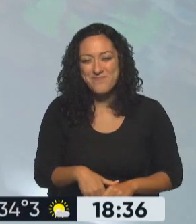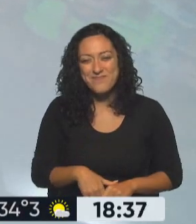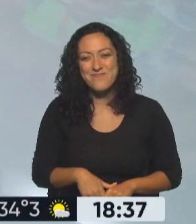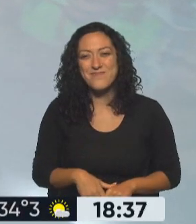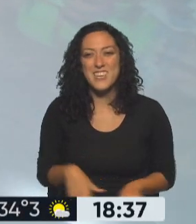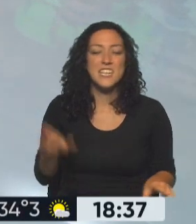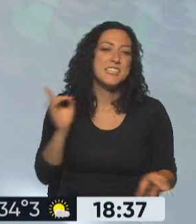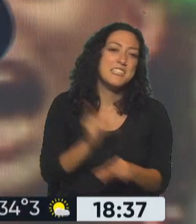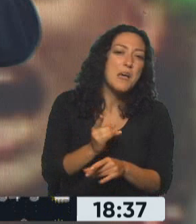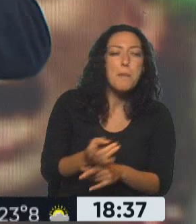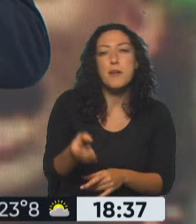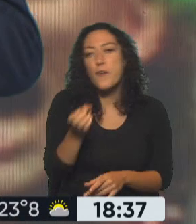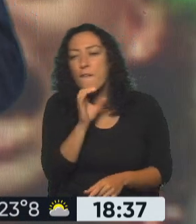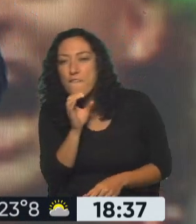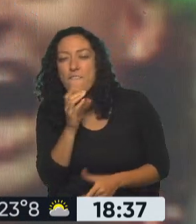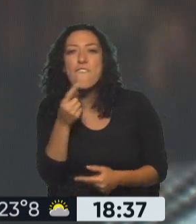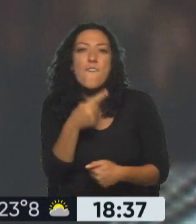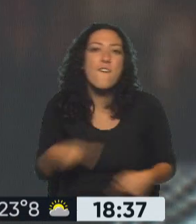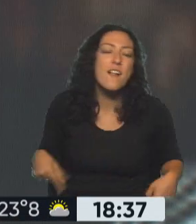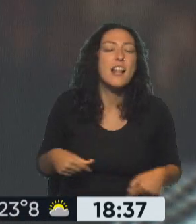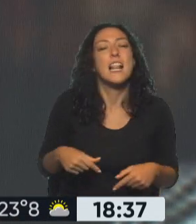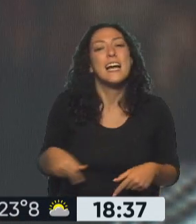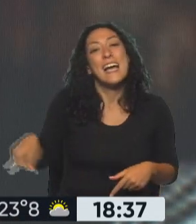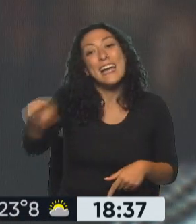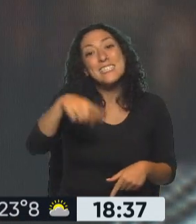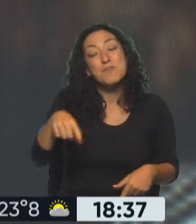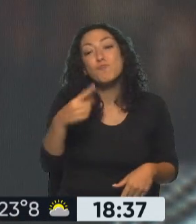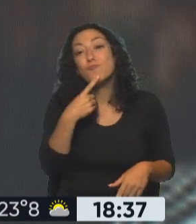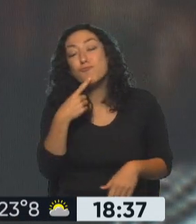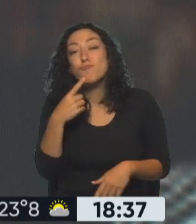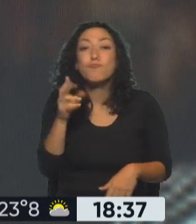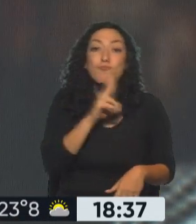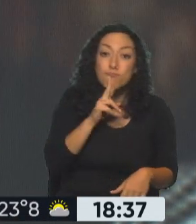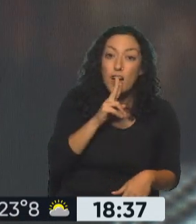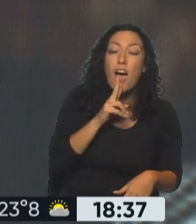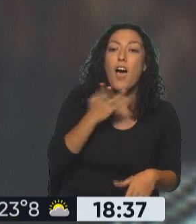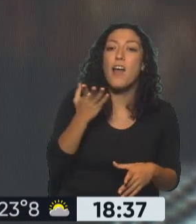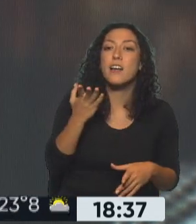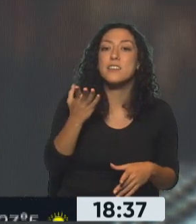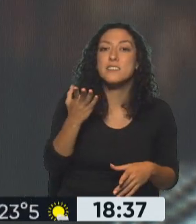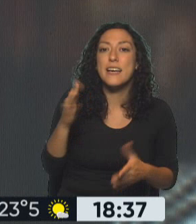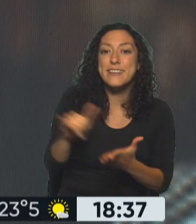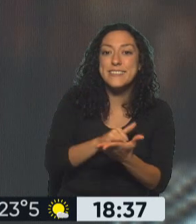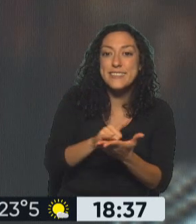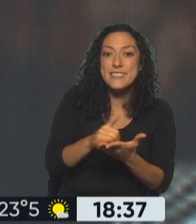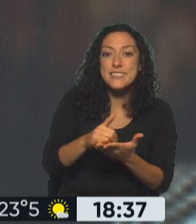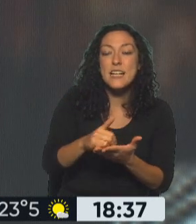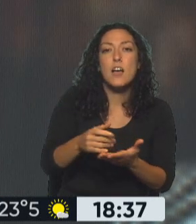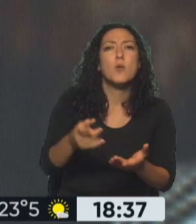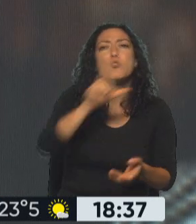le mete humor. Tal cual. Bueno, estos muchachos y muchachas, sí, están en la puerta de Ezeiza. Bueno, se está viendo en todo el país.